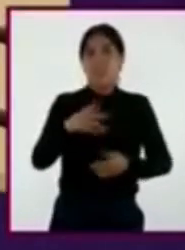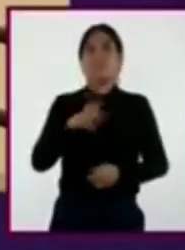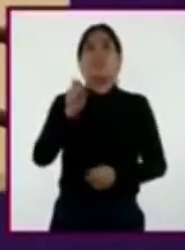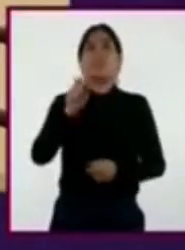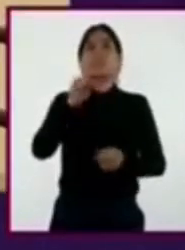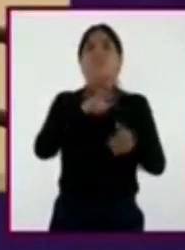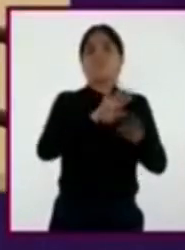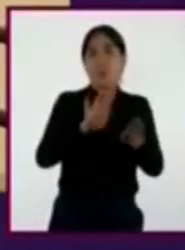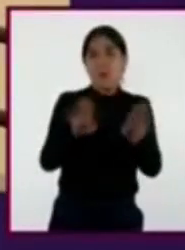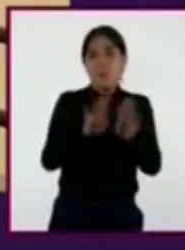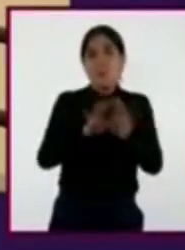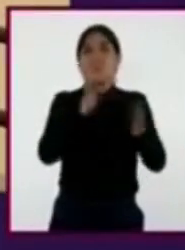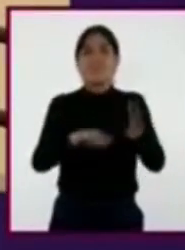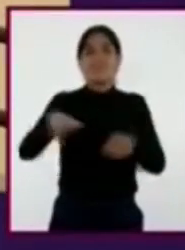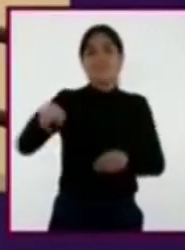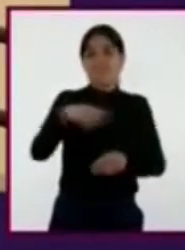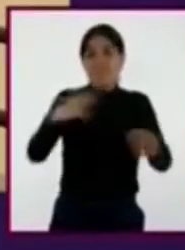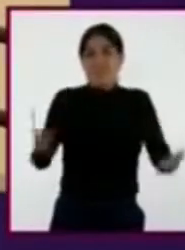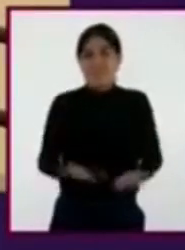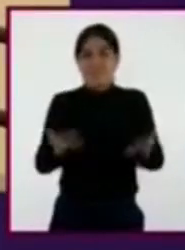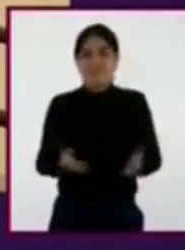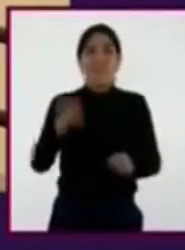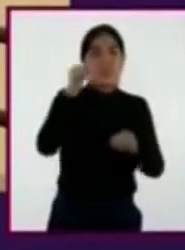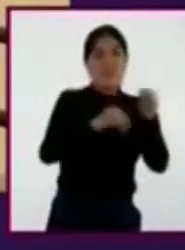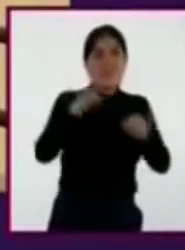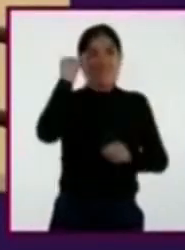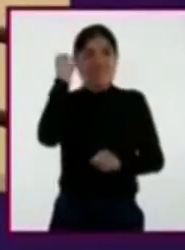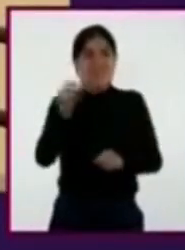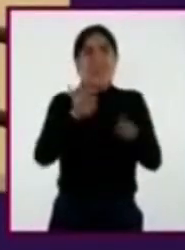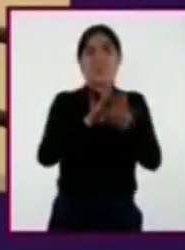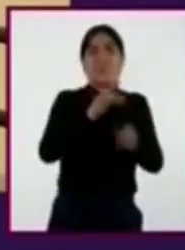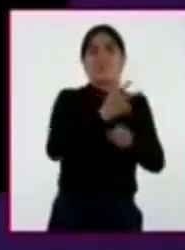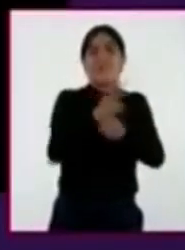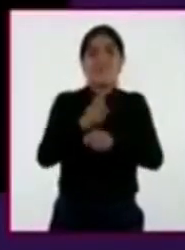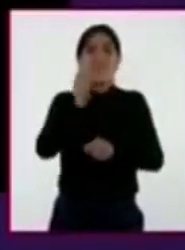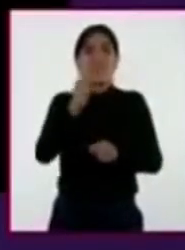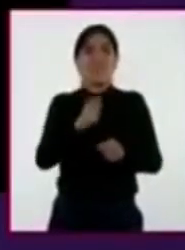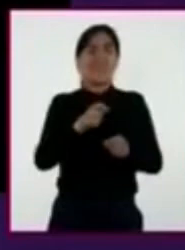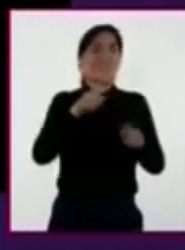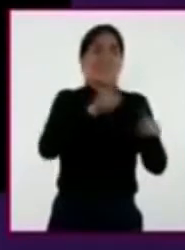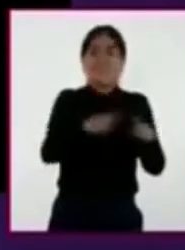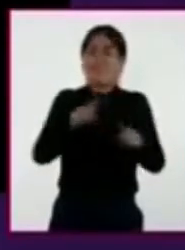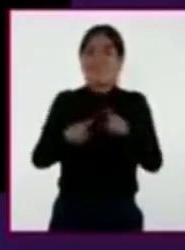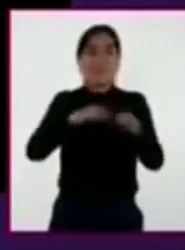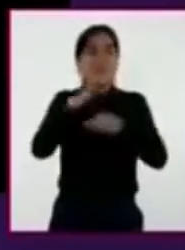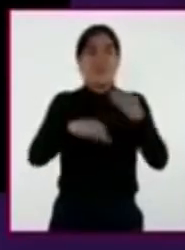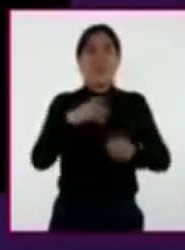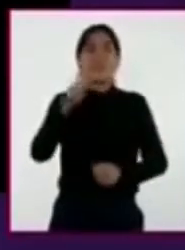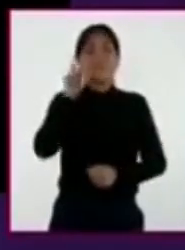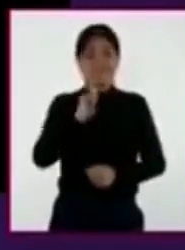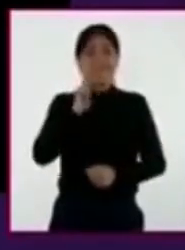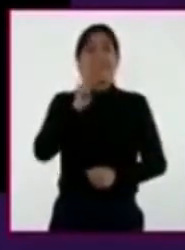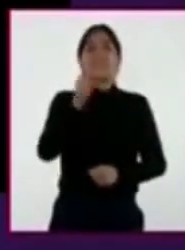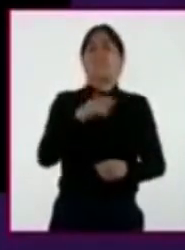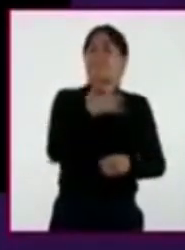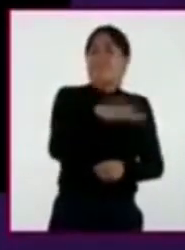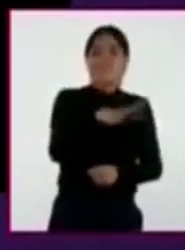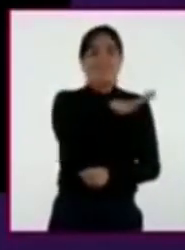era una poeta, era una bailarina, era una compositora, era una editora, era una gestora. Era, de verdad, era